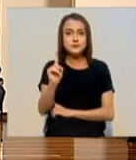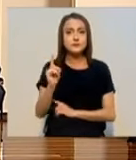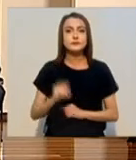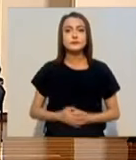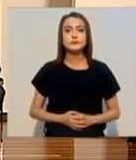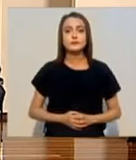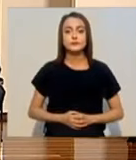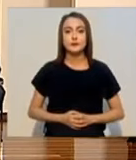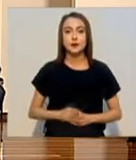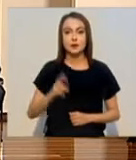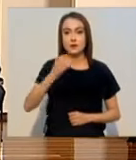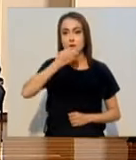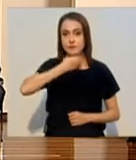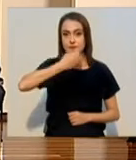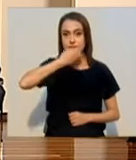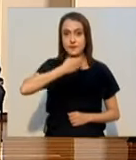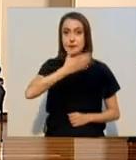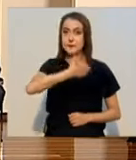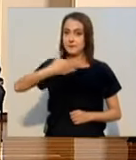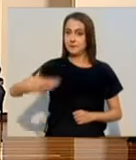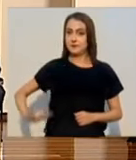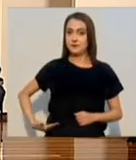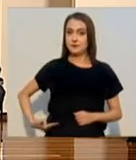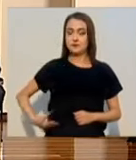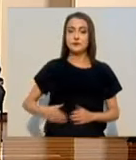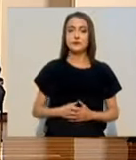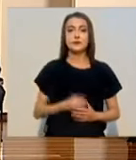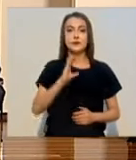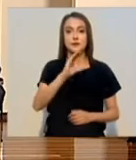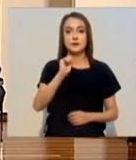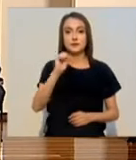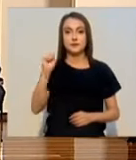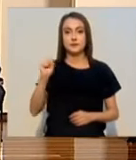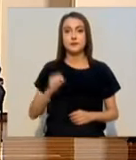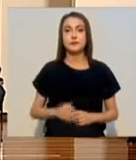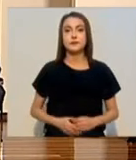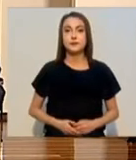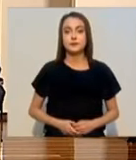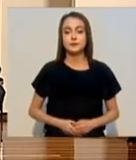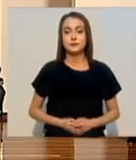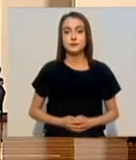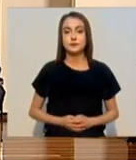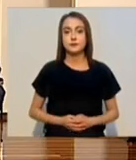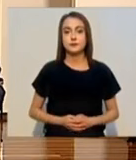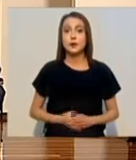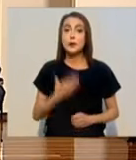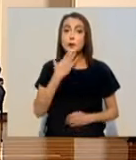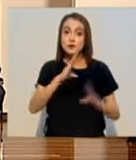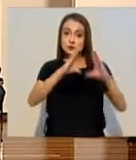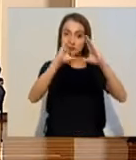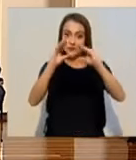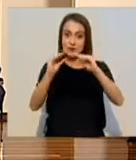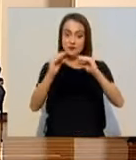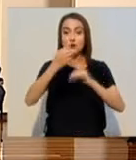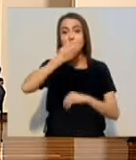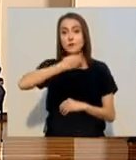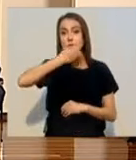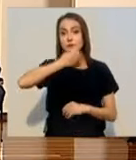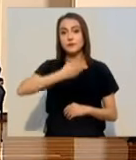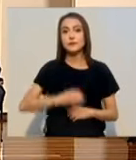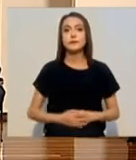mensaje de don Román Macaya, presidente ejecutivo de la Caja Costarricense de Seguro Social. Muy buenas tardes, don